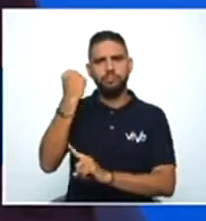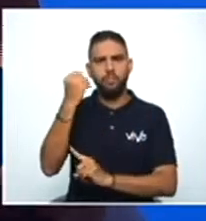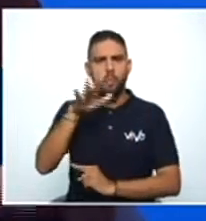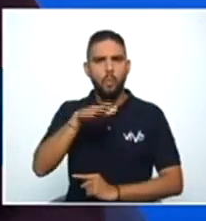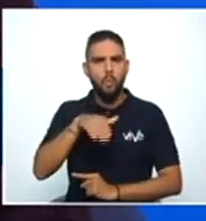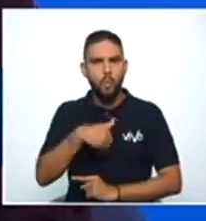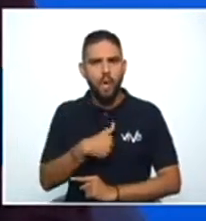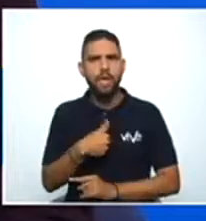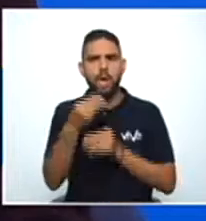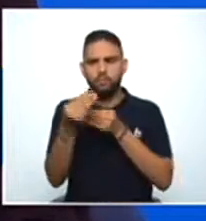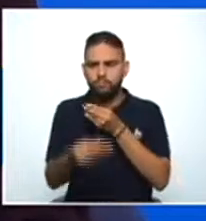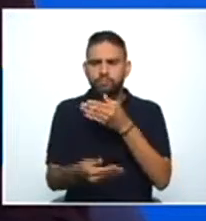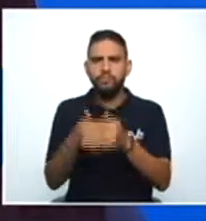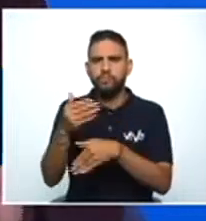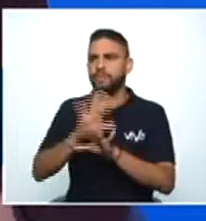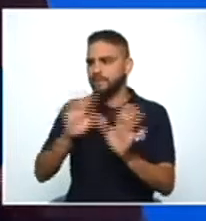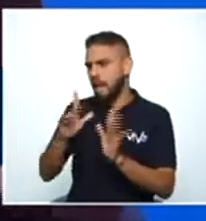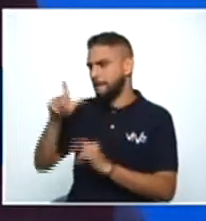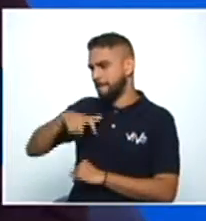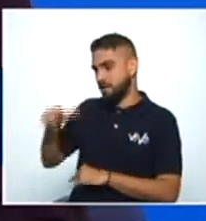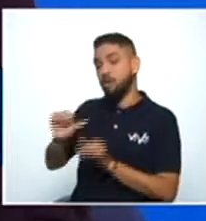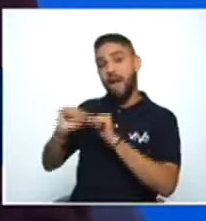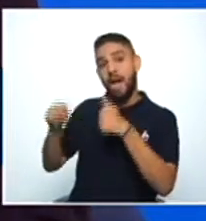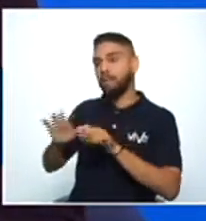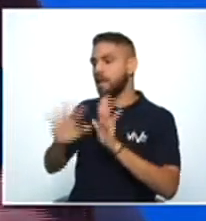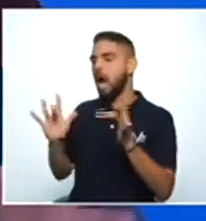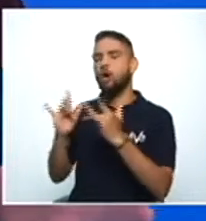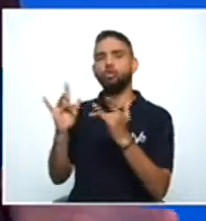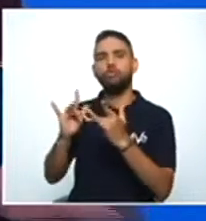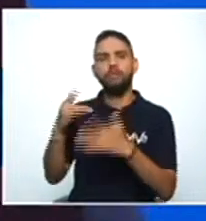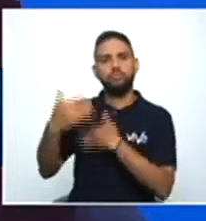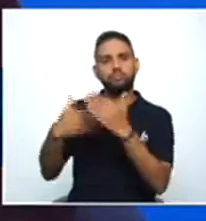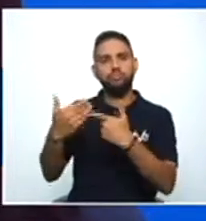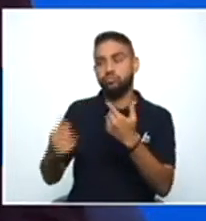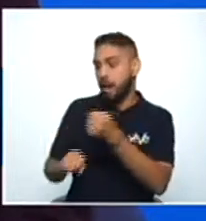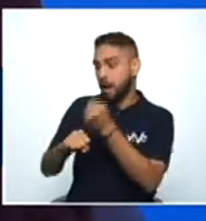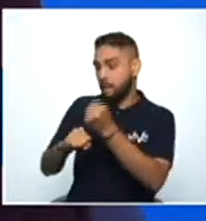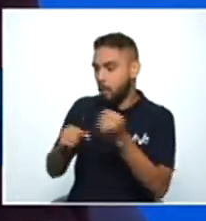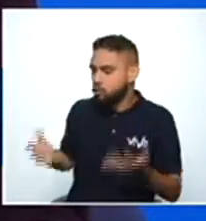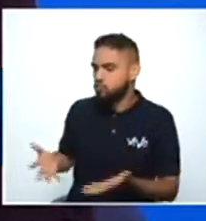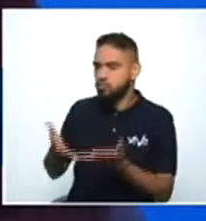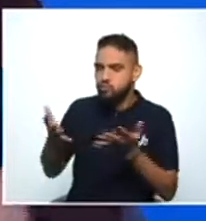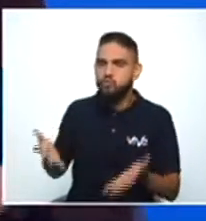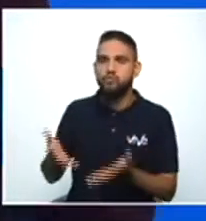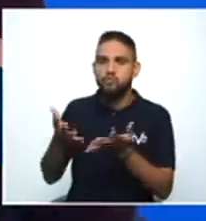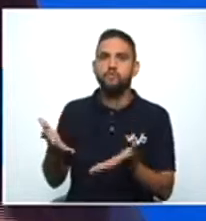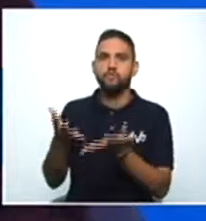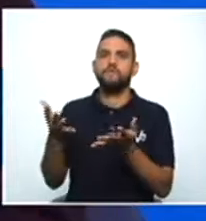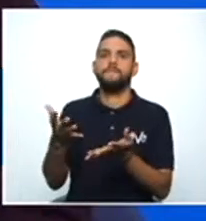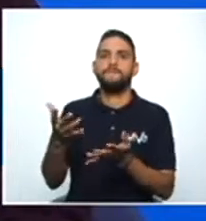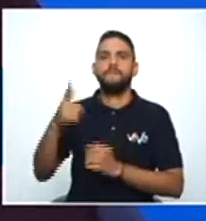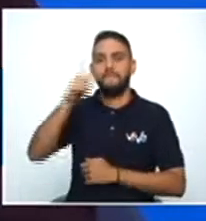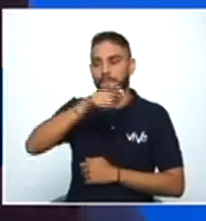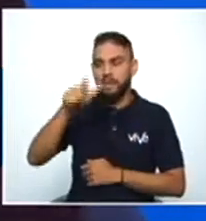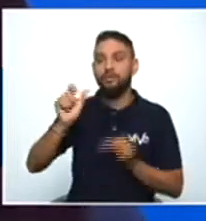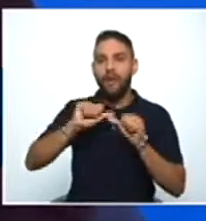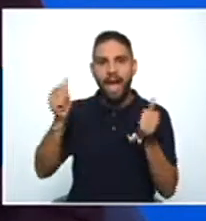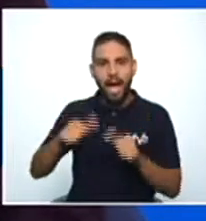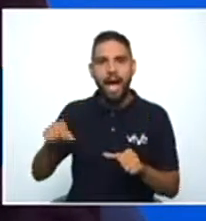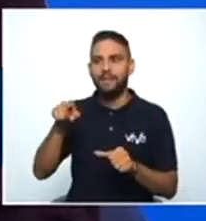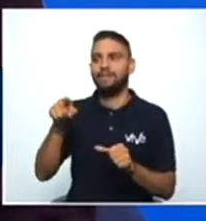acercarse a nosotros como institución y nosotros brindarles este acompañamiento donde queremos precisamente lograr que nuestros artistas tengan